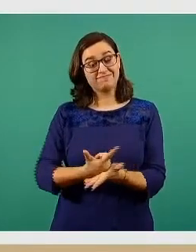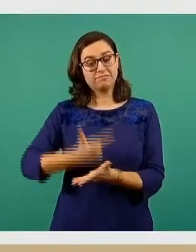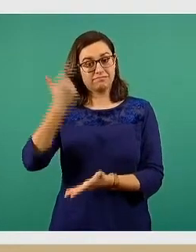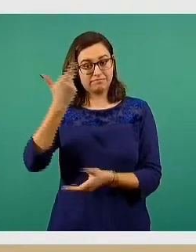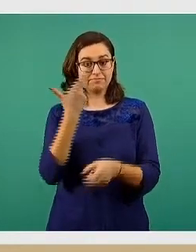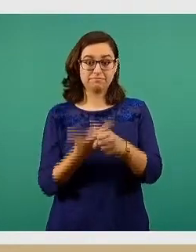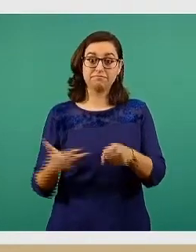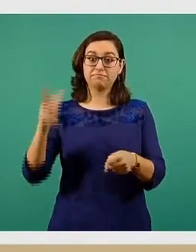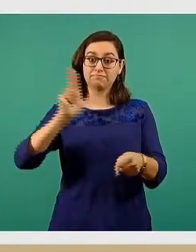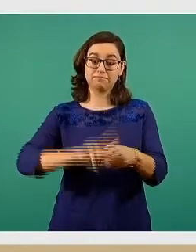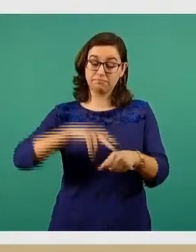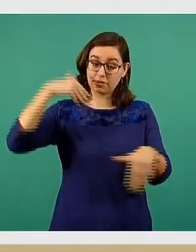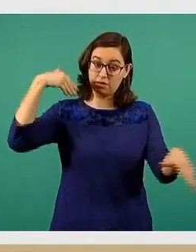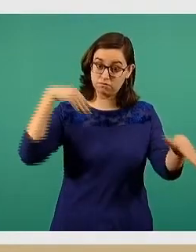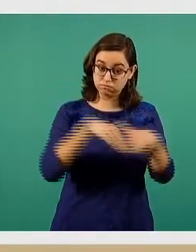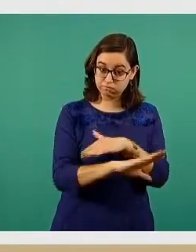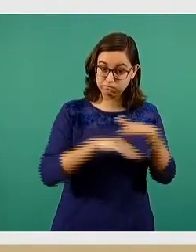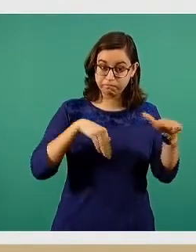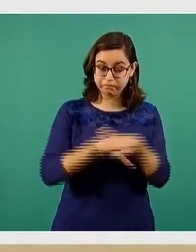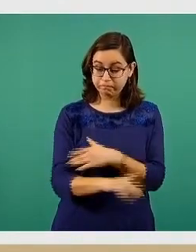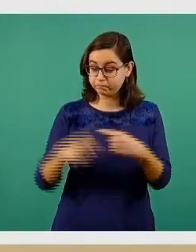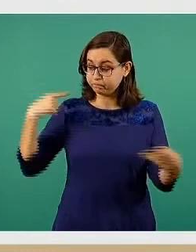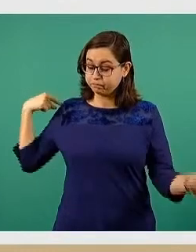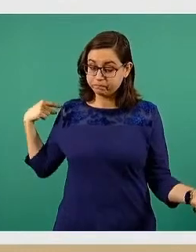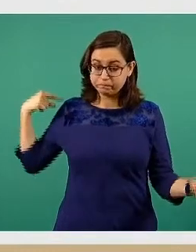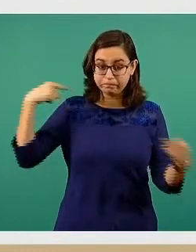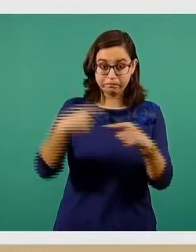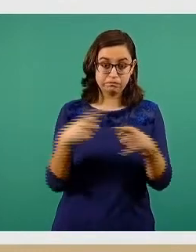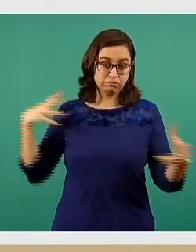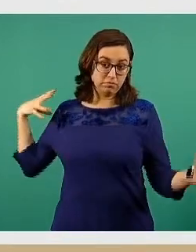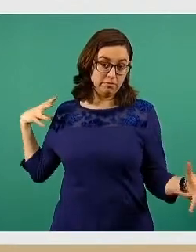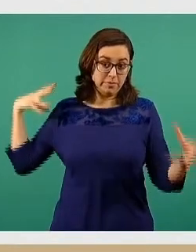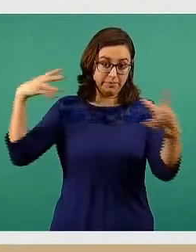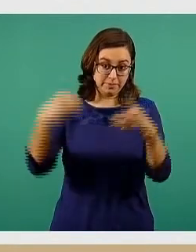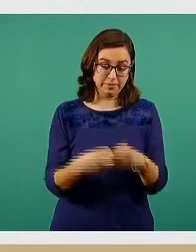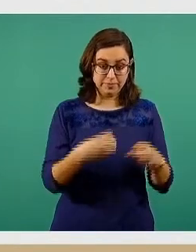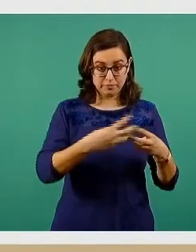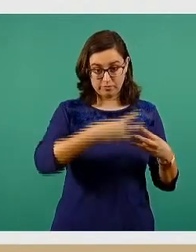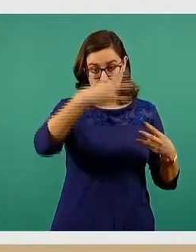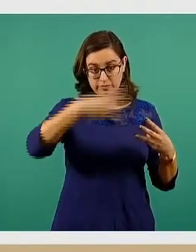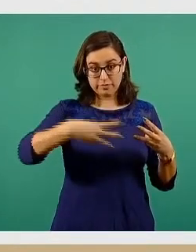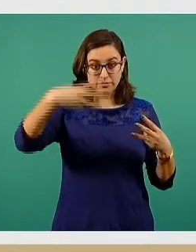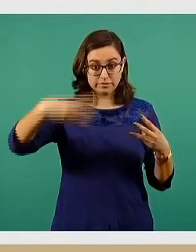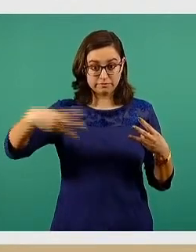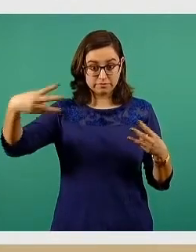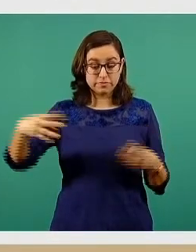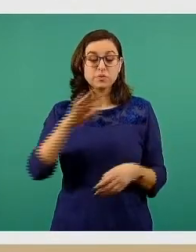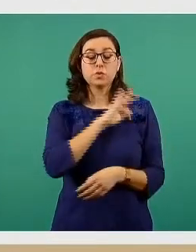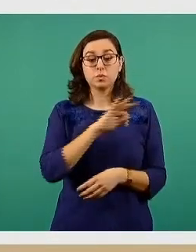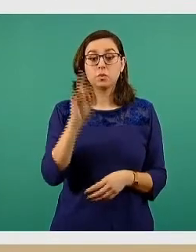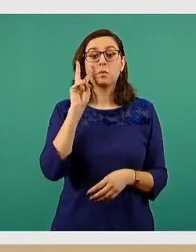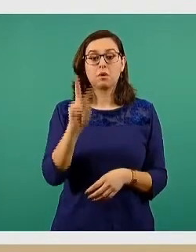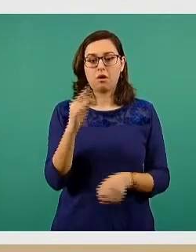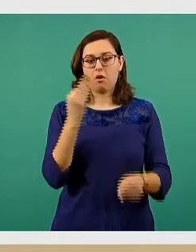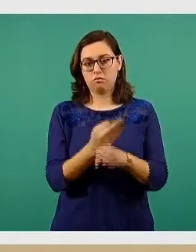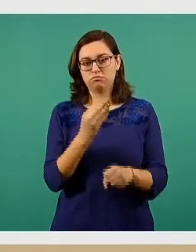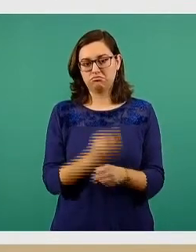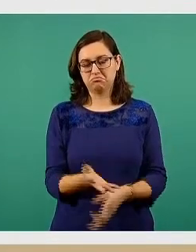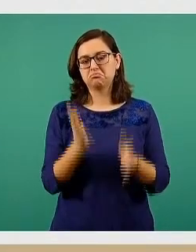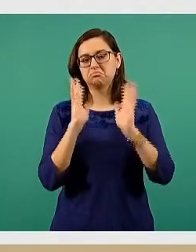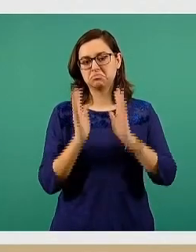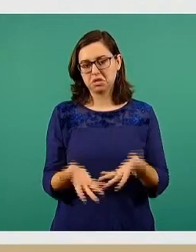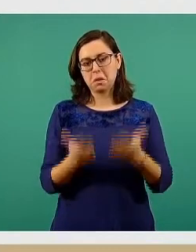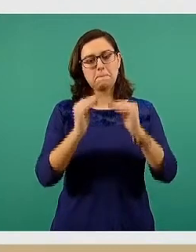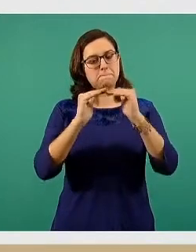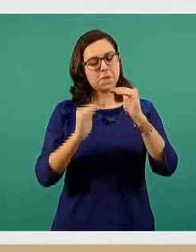y por lo tanto demandaron atención médica en un segundo o un tercer nivel de atención y pues vemos también que esta tendencia descendente